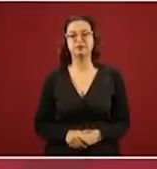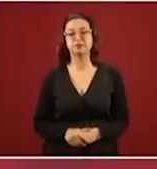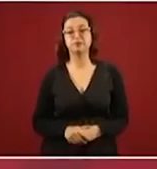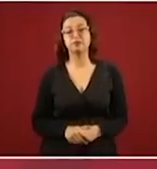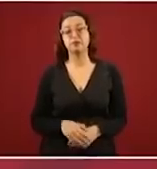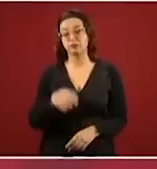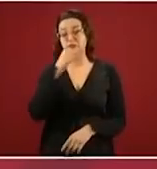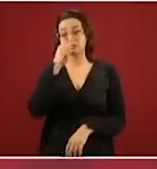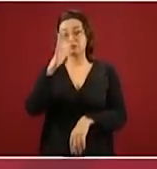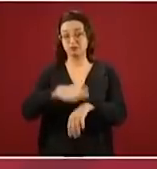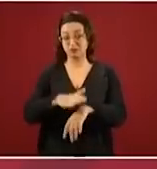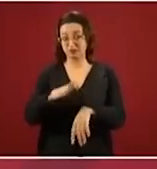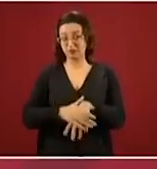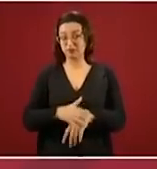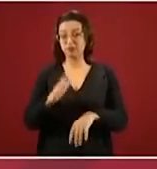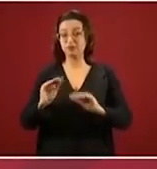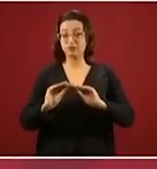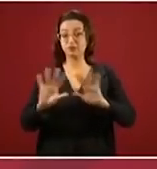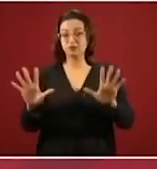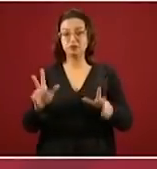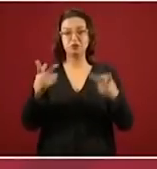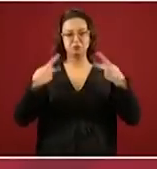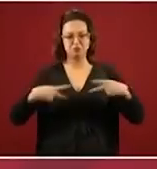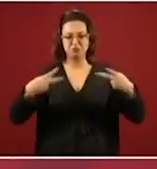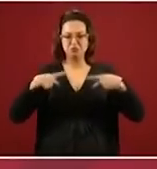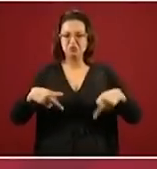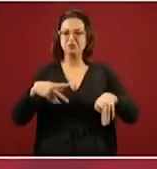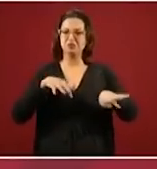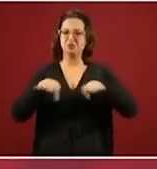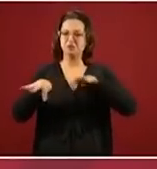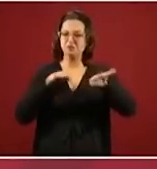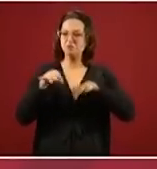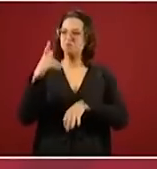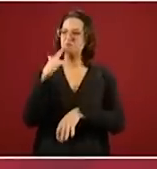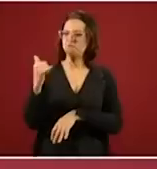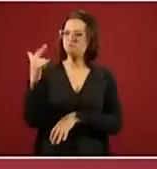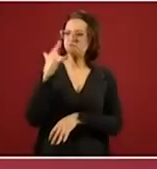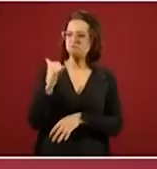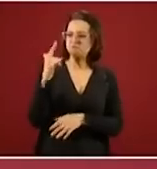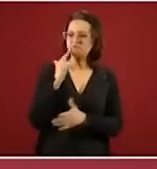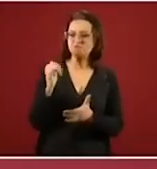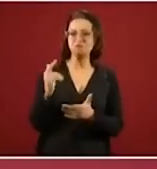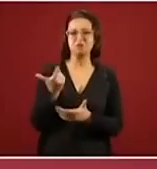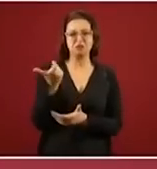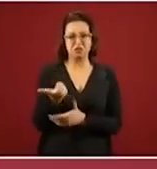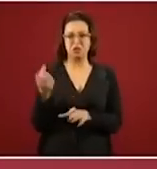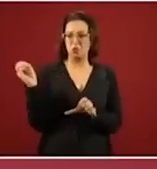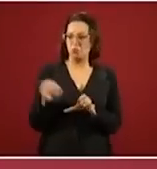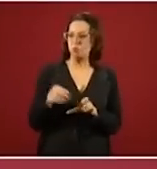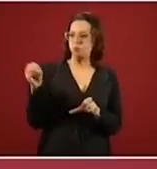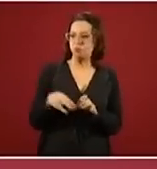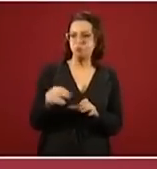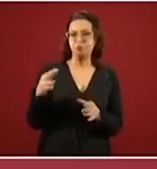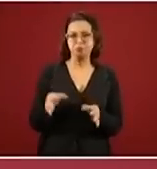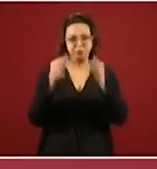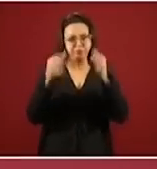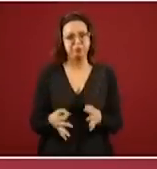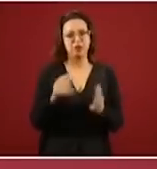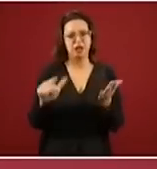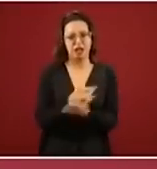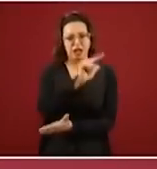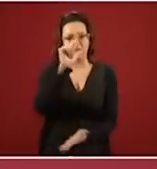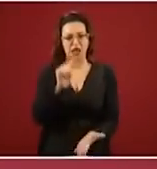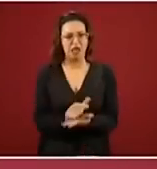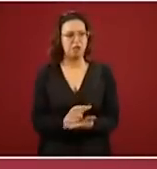de que el que con esfuerzo y trabajo y de conformidad con la ley logra un patrimonio que se